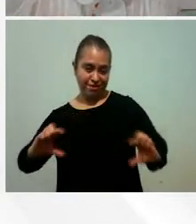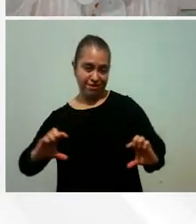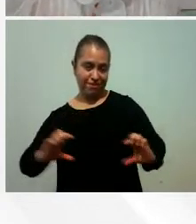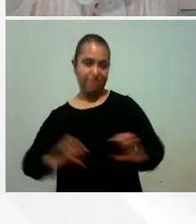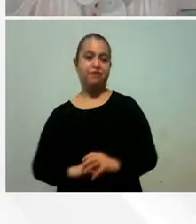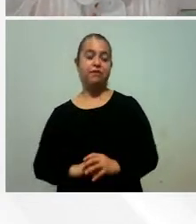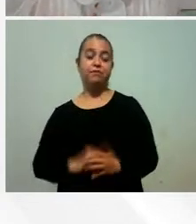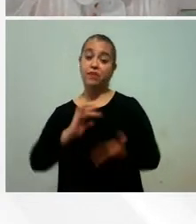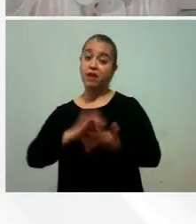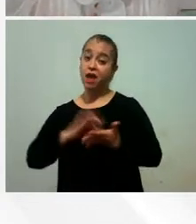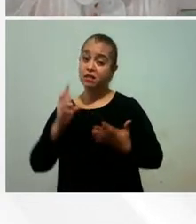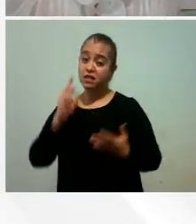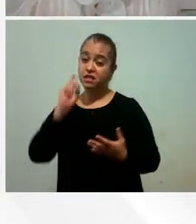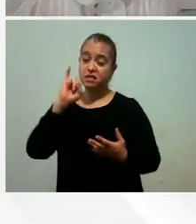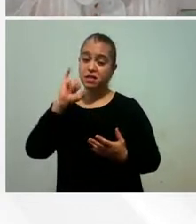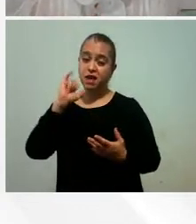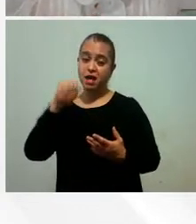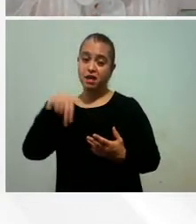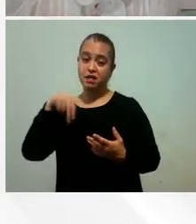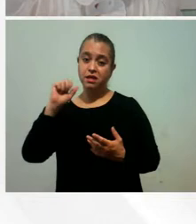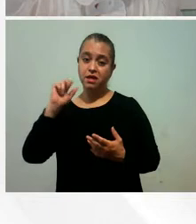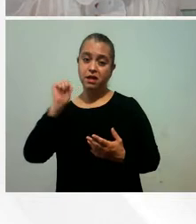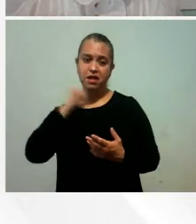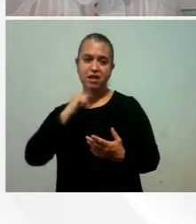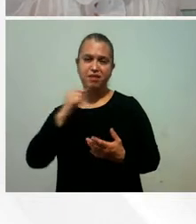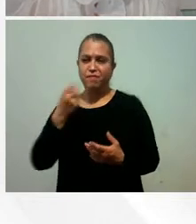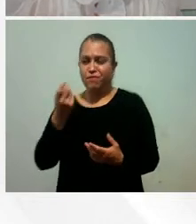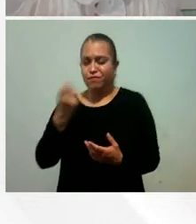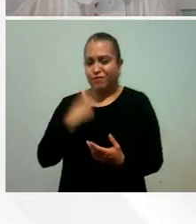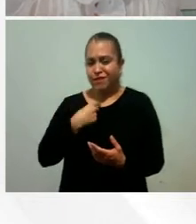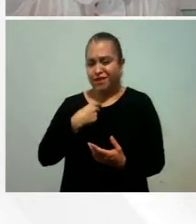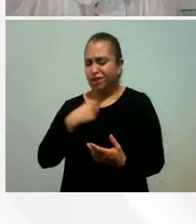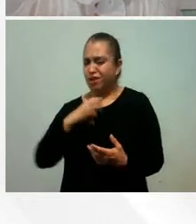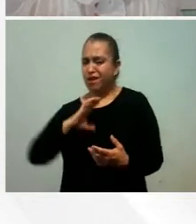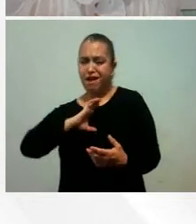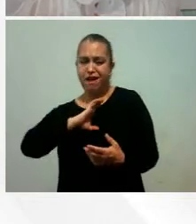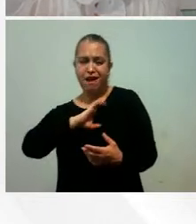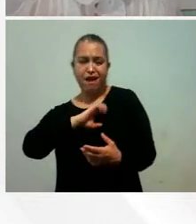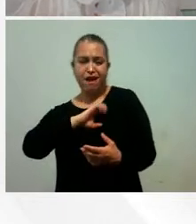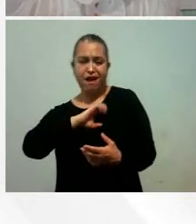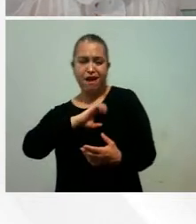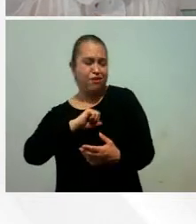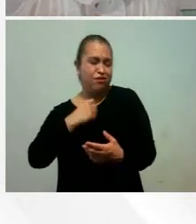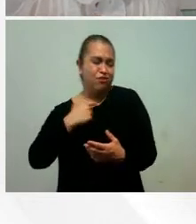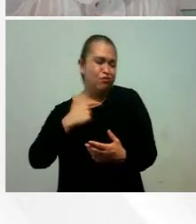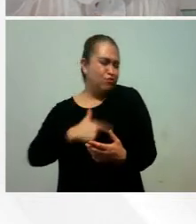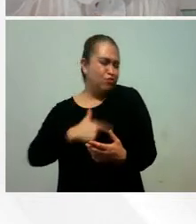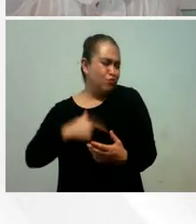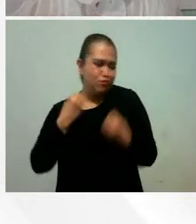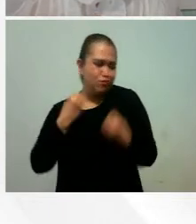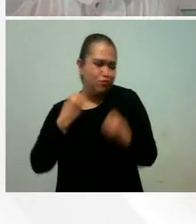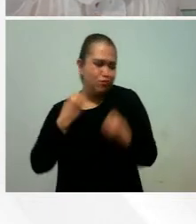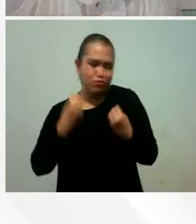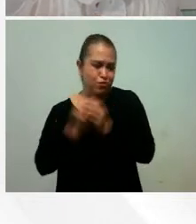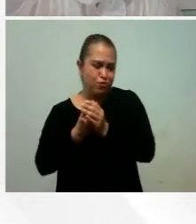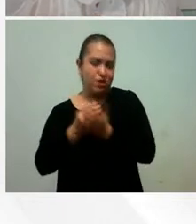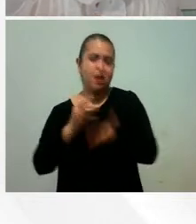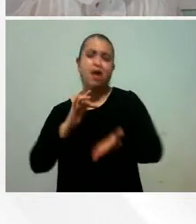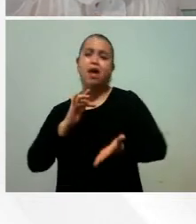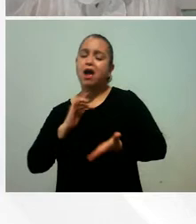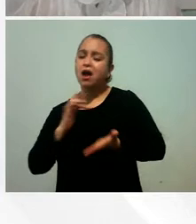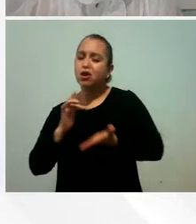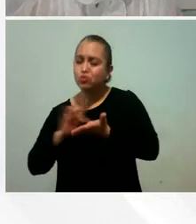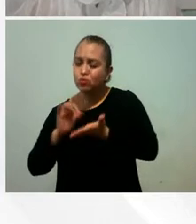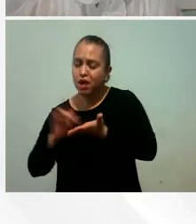Gracias, Diana, dice que le encantó el curso y seguramente le ha ayudado mucho en su persona y a sus